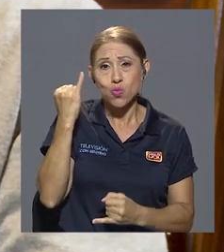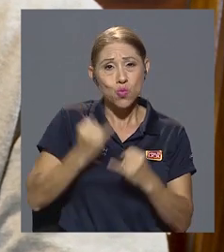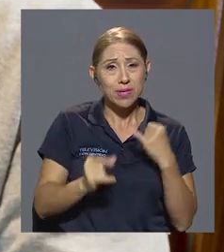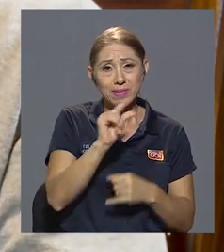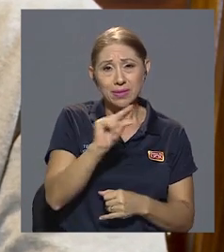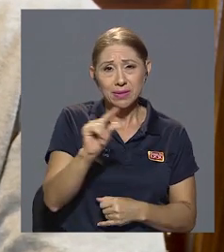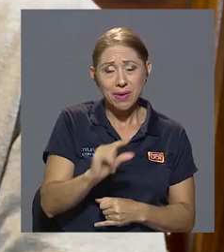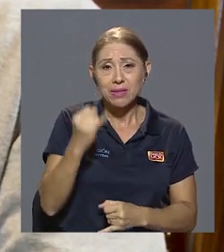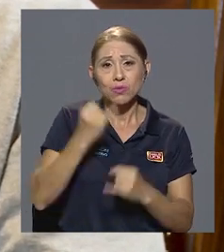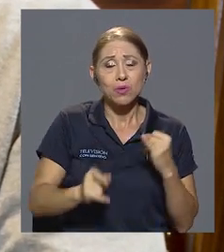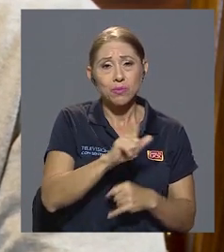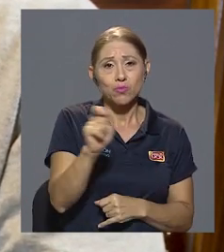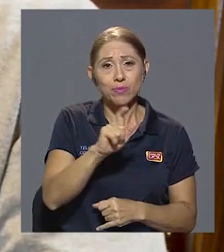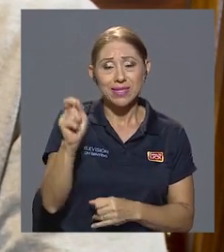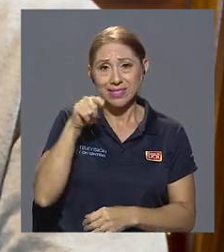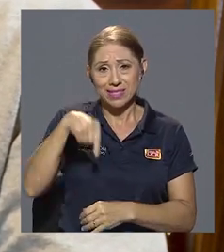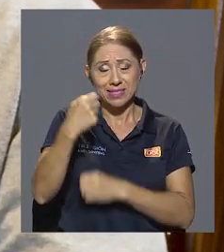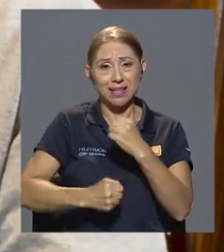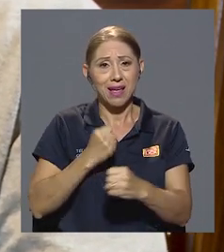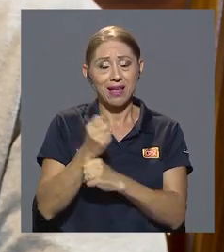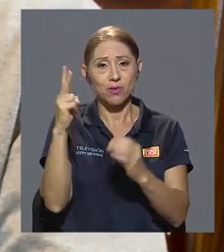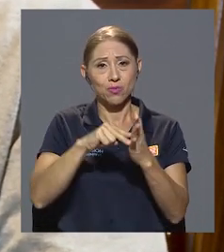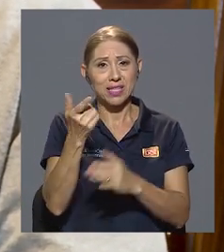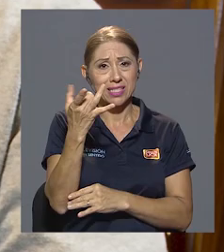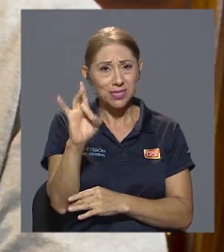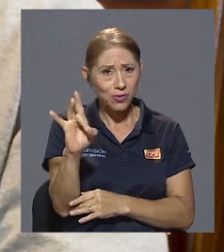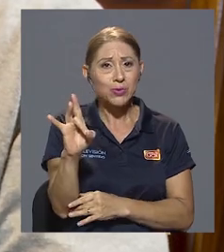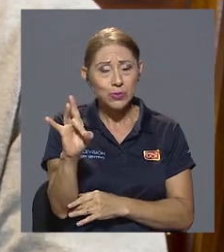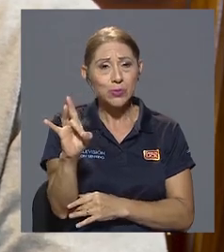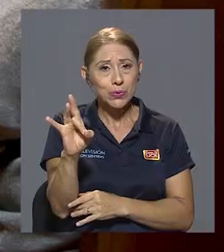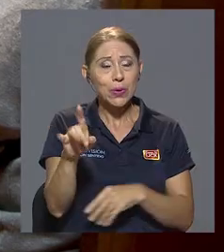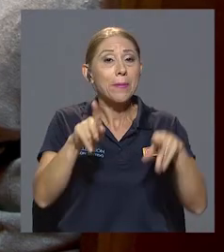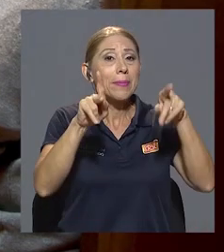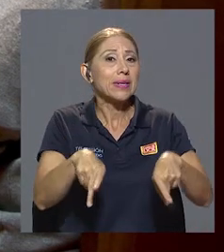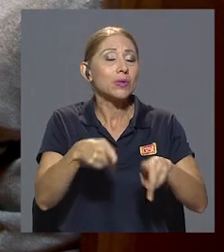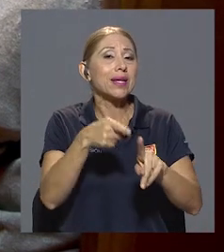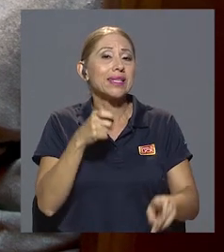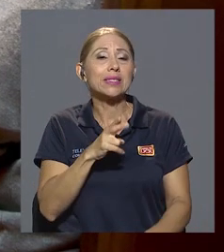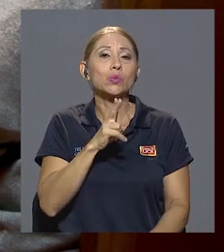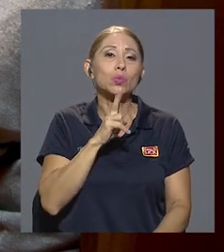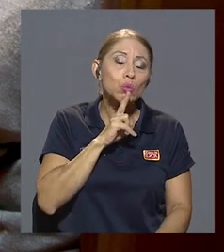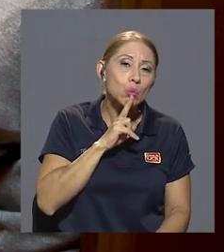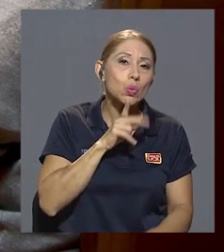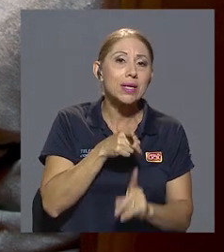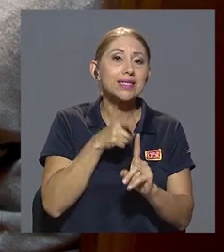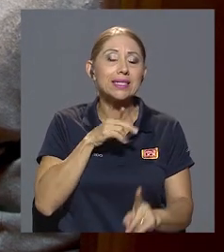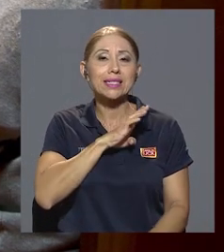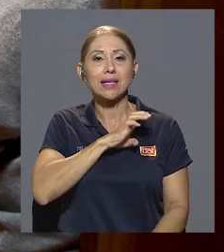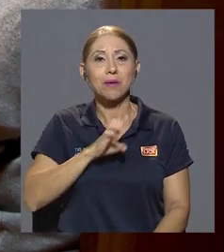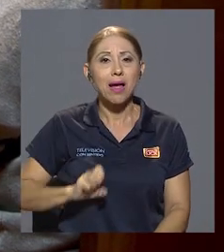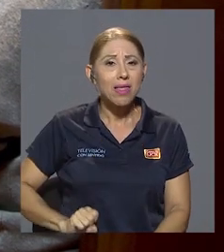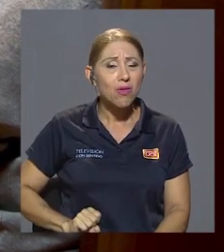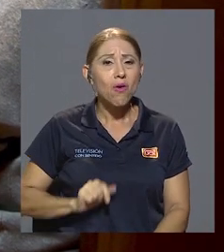últimos meses de este año 2018 con la salida de personas de honduras del salvador